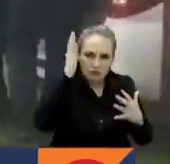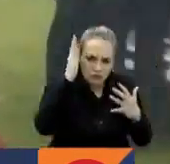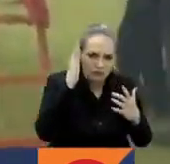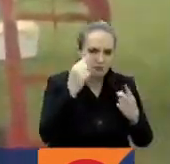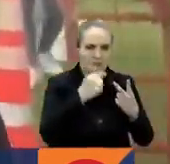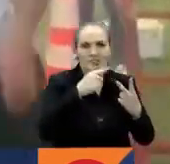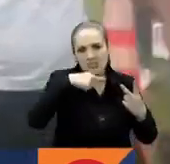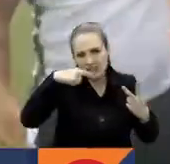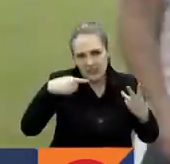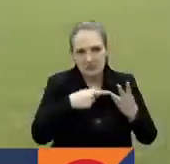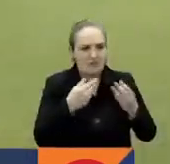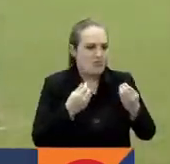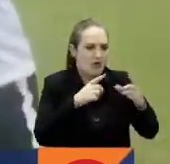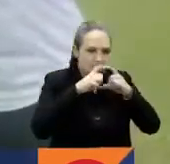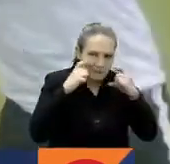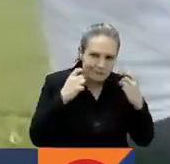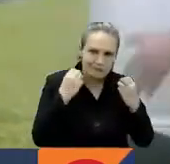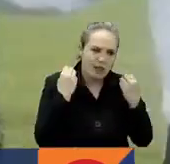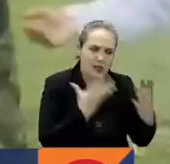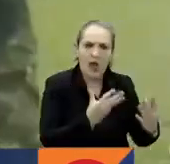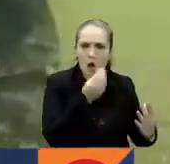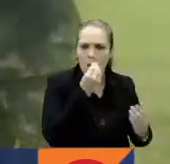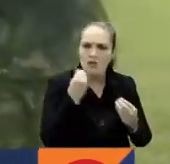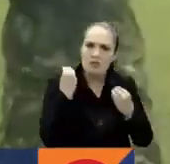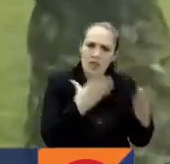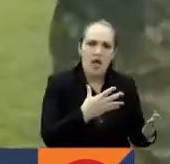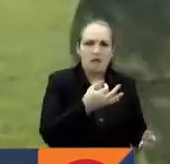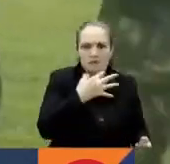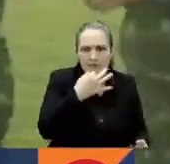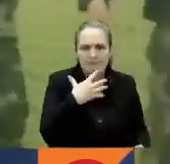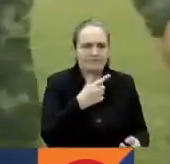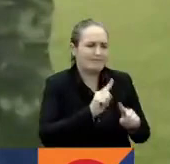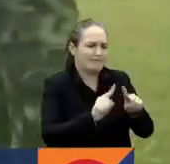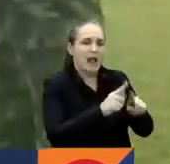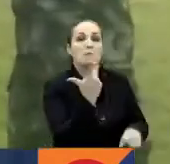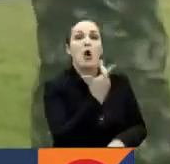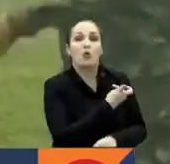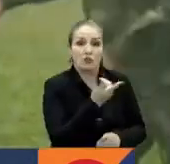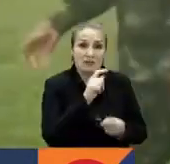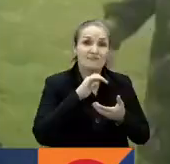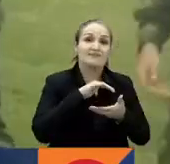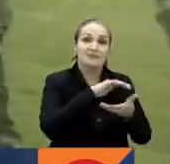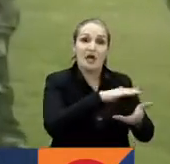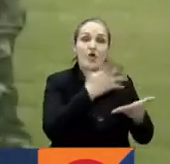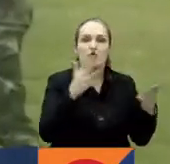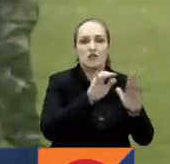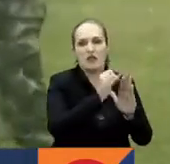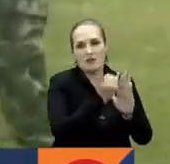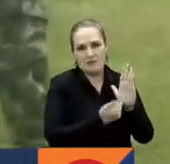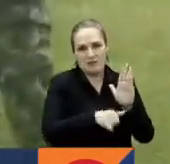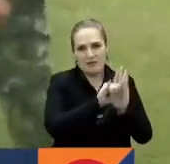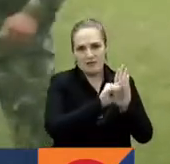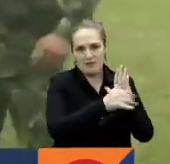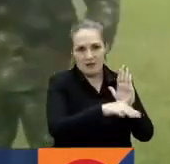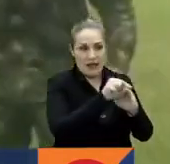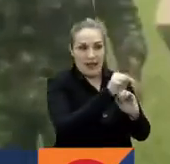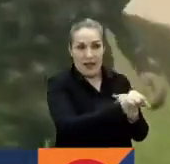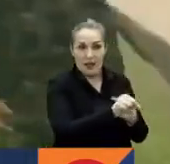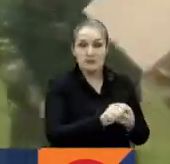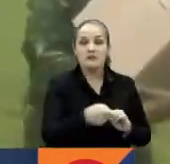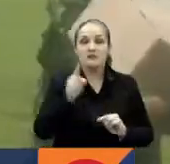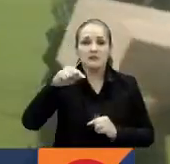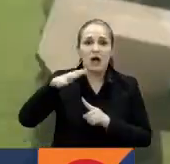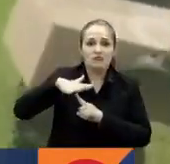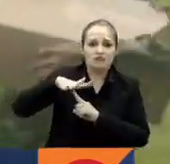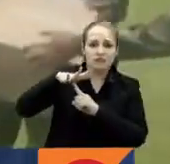el COVID-19 para este municipio del norte de Antioquia. Alrededor de 1.5 toneladas de ayudas humanitarias fueron transportadas en un